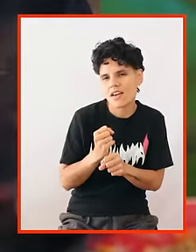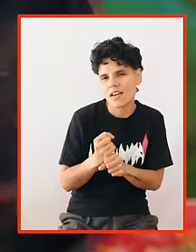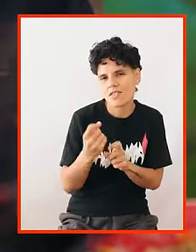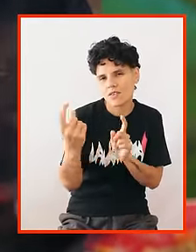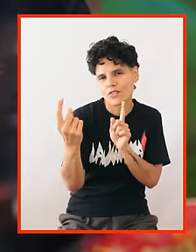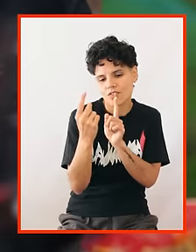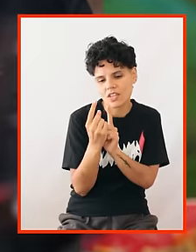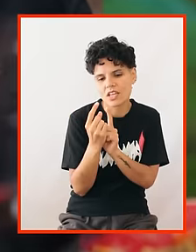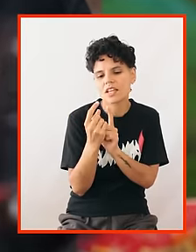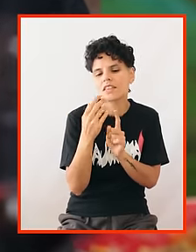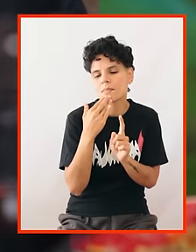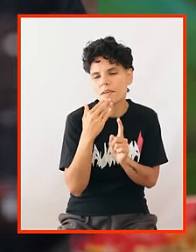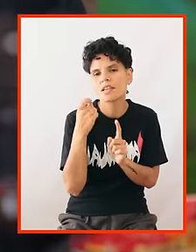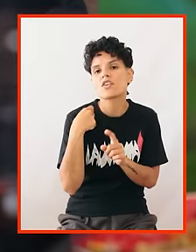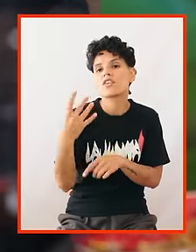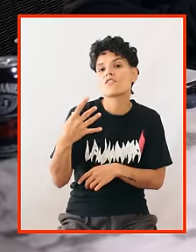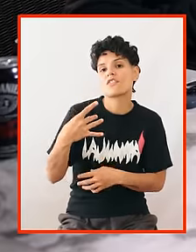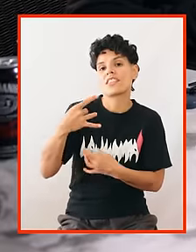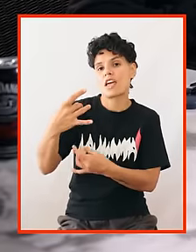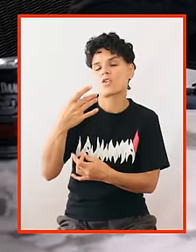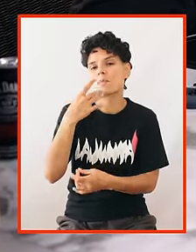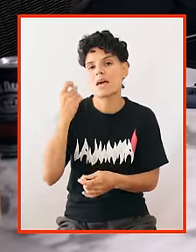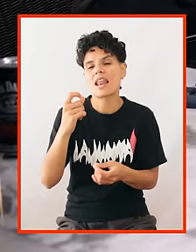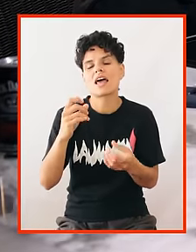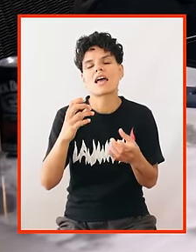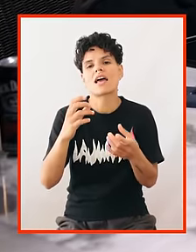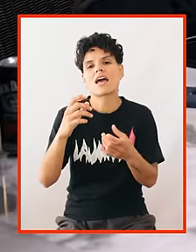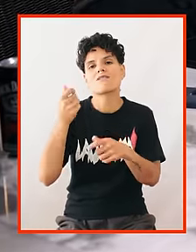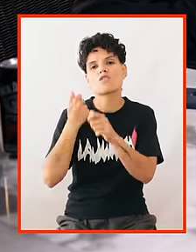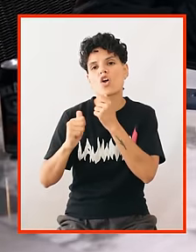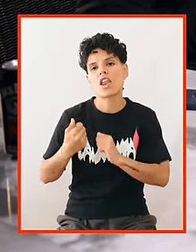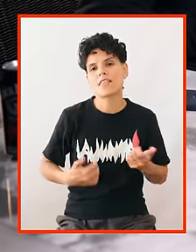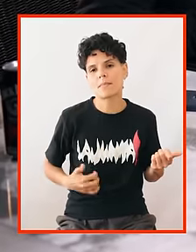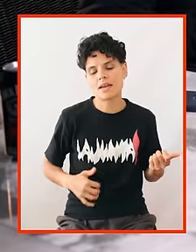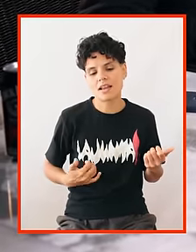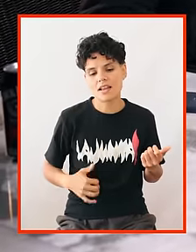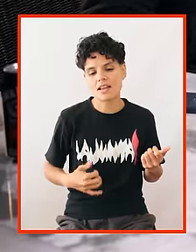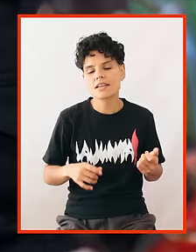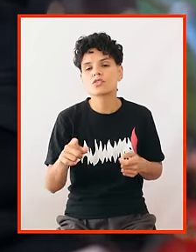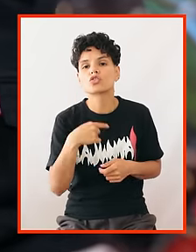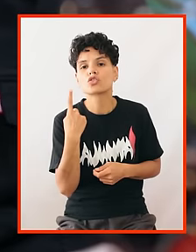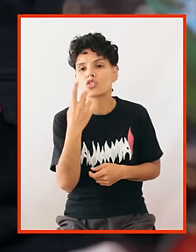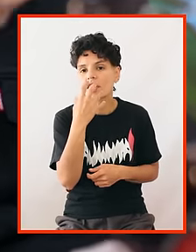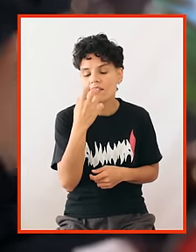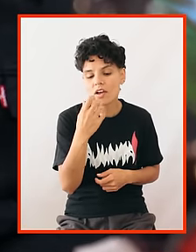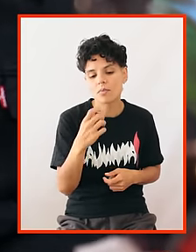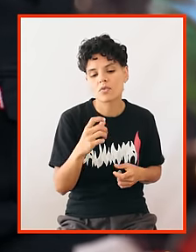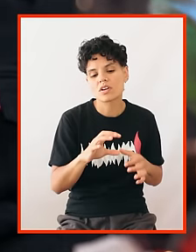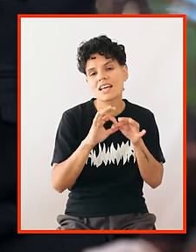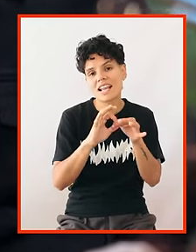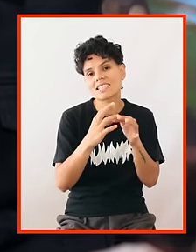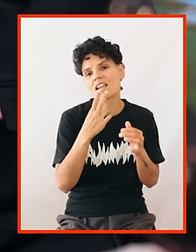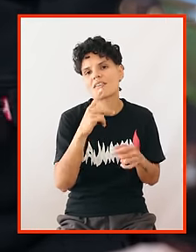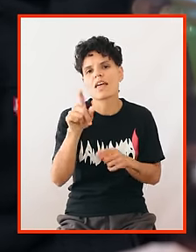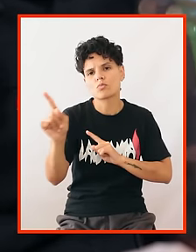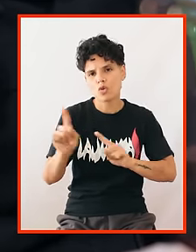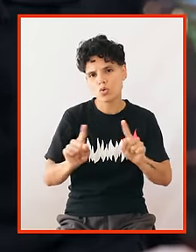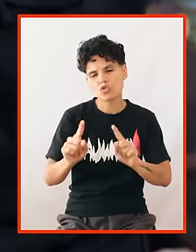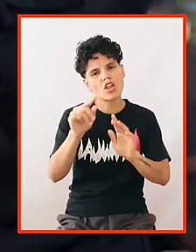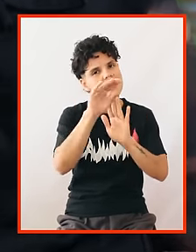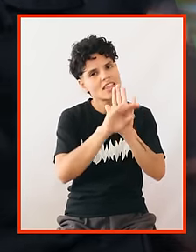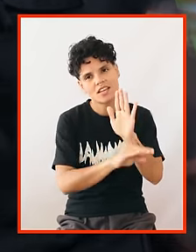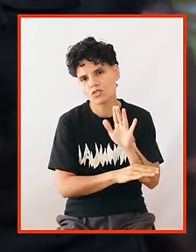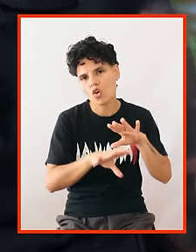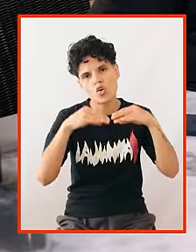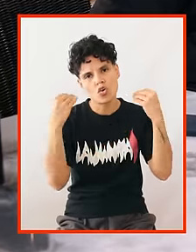invitado a un disco de tributo a Violeta Parra. Y él produjo la canción que nosotros grabamos, que fue Gracias a la Vida. ¿El disco completo? Claro. Fue